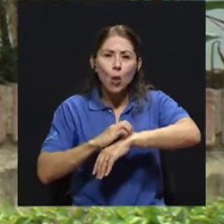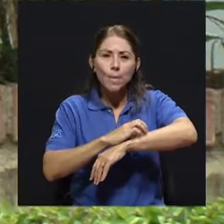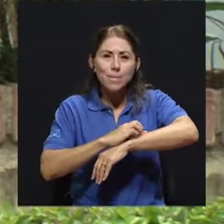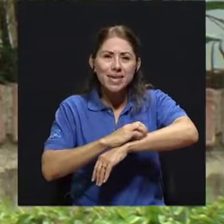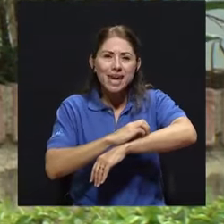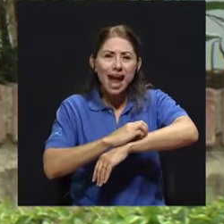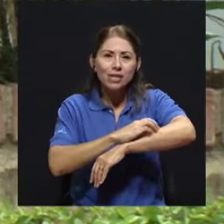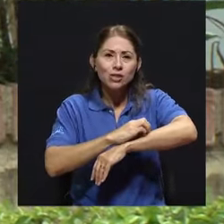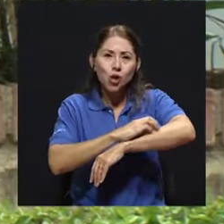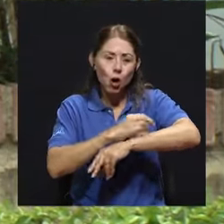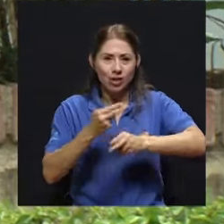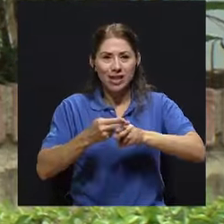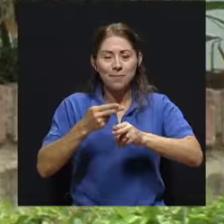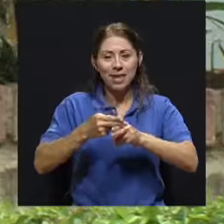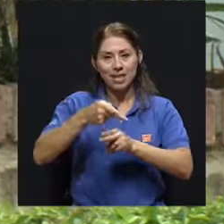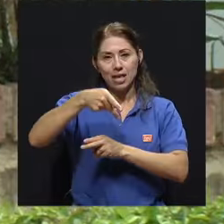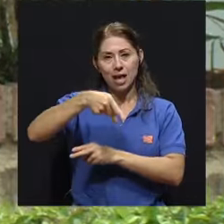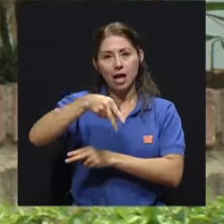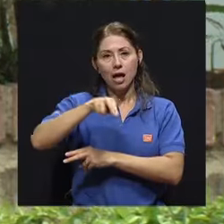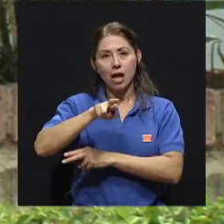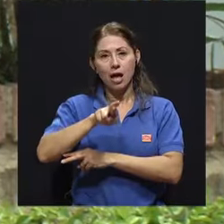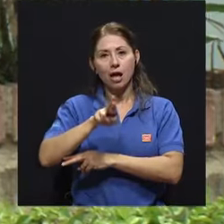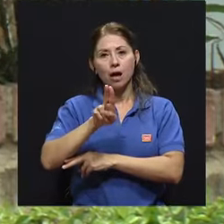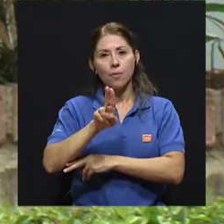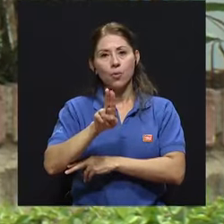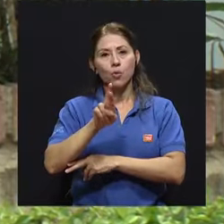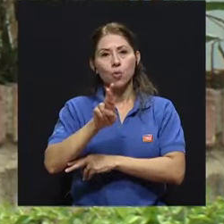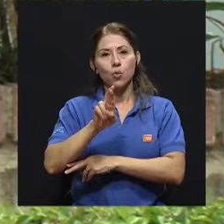picazón, o también llamamos prurito los médicos,